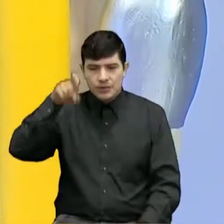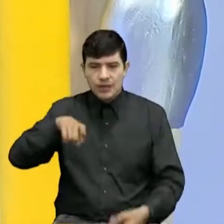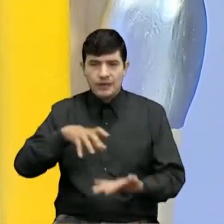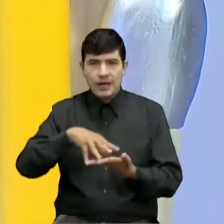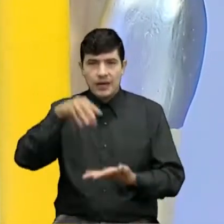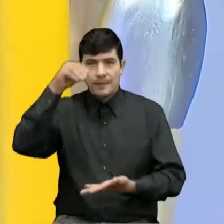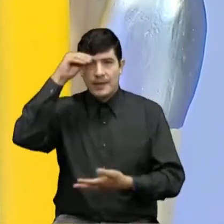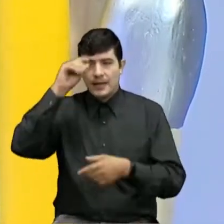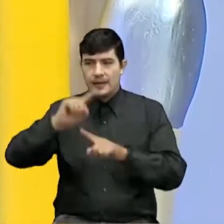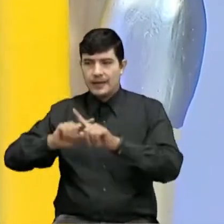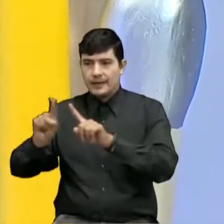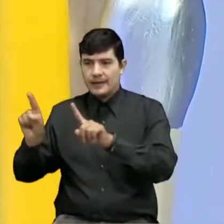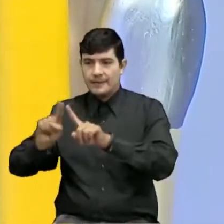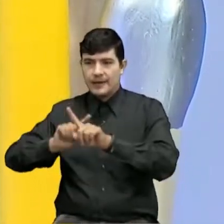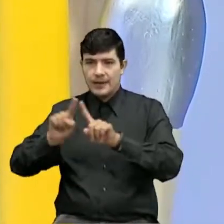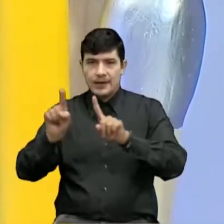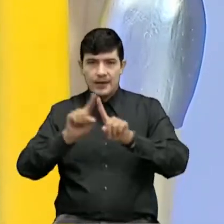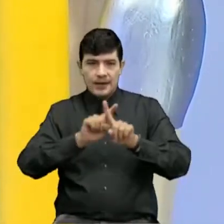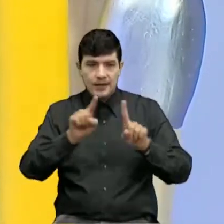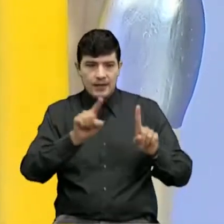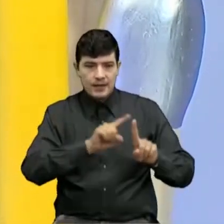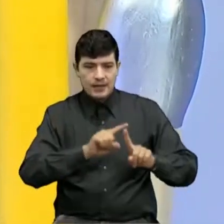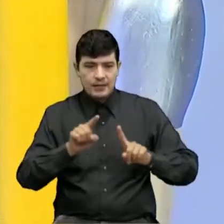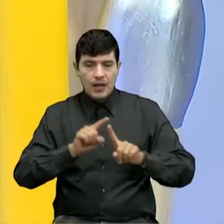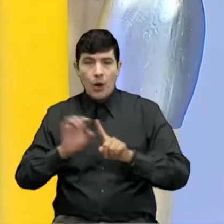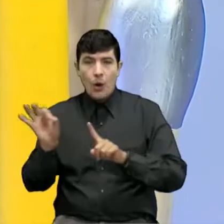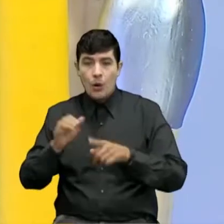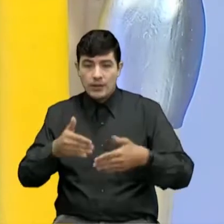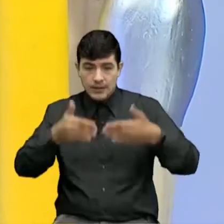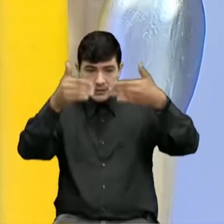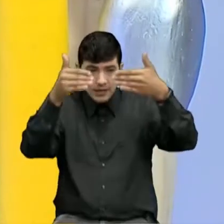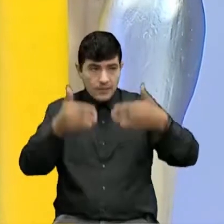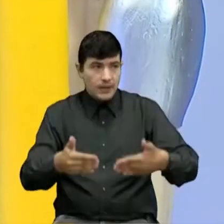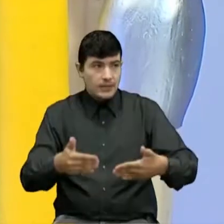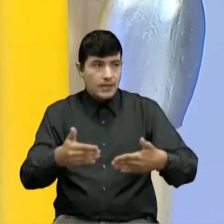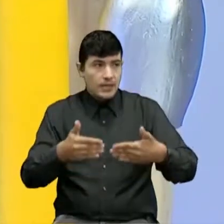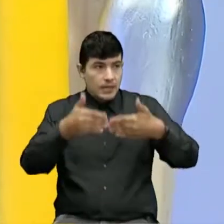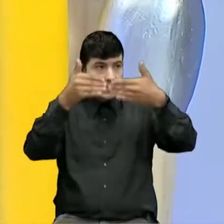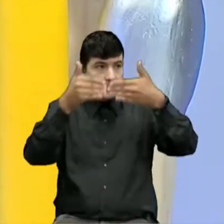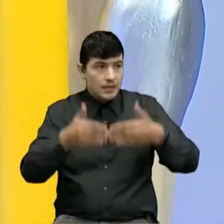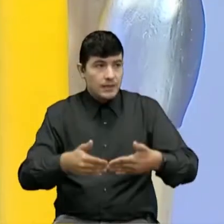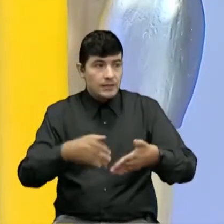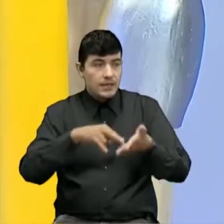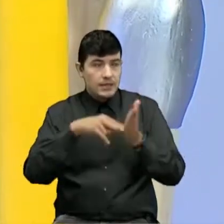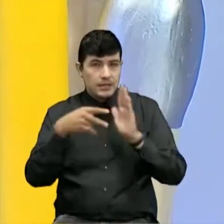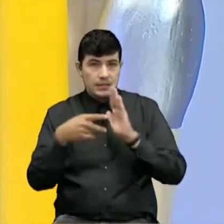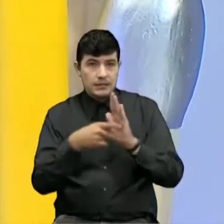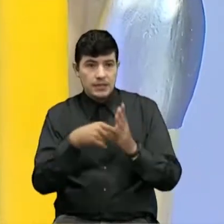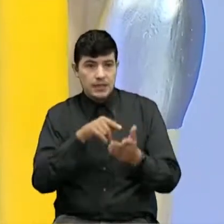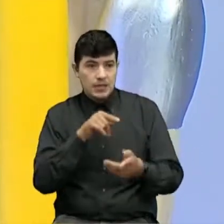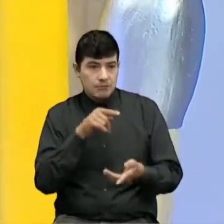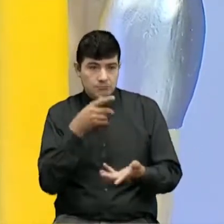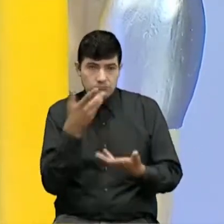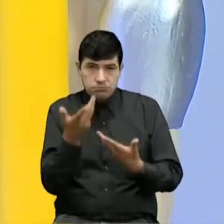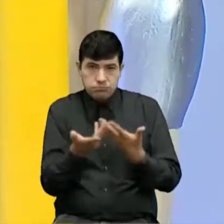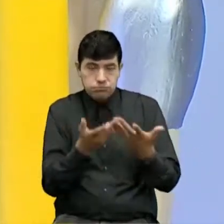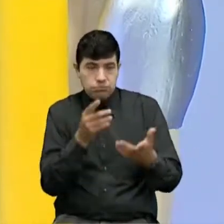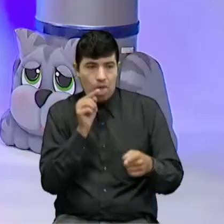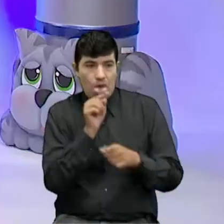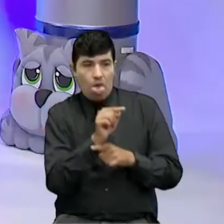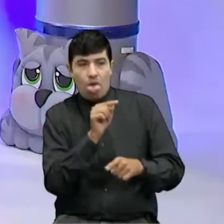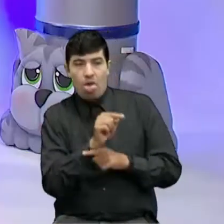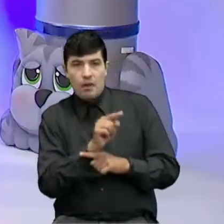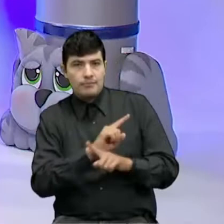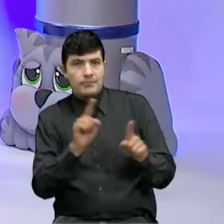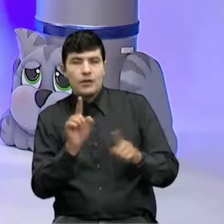la diferencia no es que la discapacidad no es indiferente a los demás. Todos